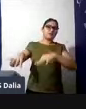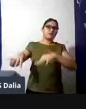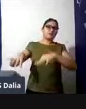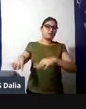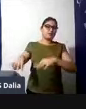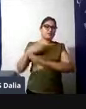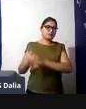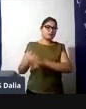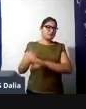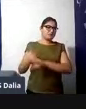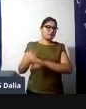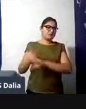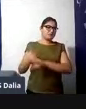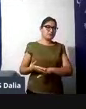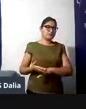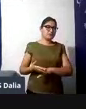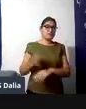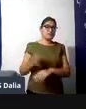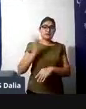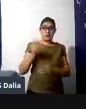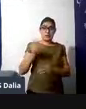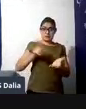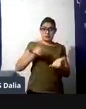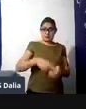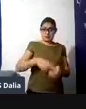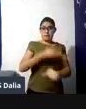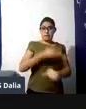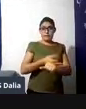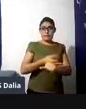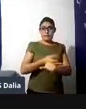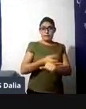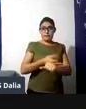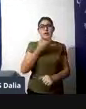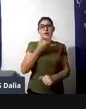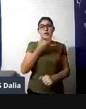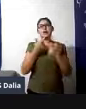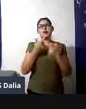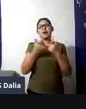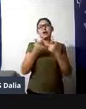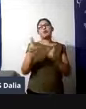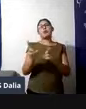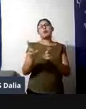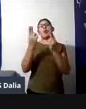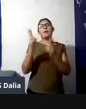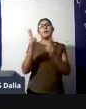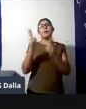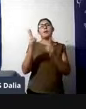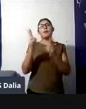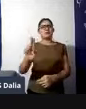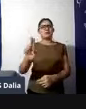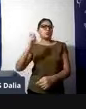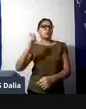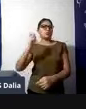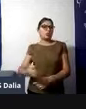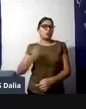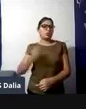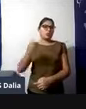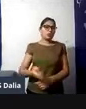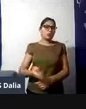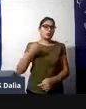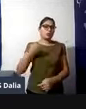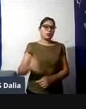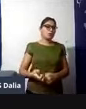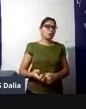se usa mucho la burla, esta broma ya subida de tono que se puede acabar en un tono burlón donde se pone